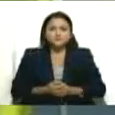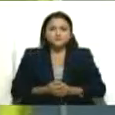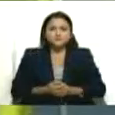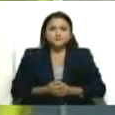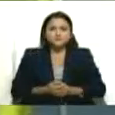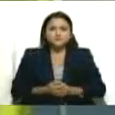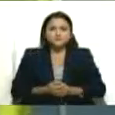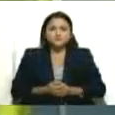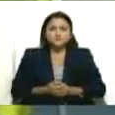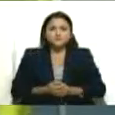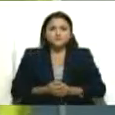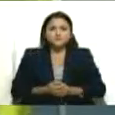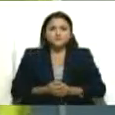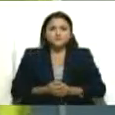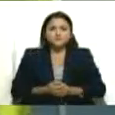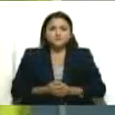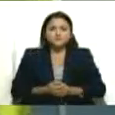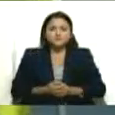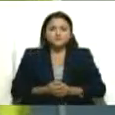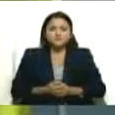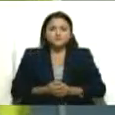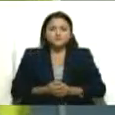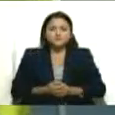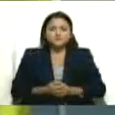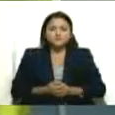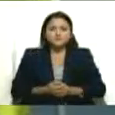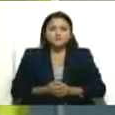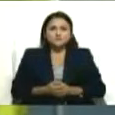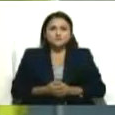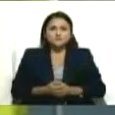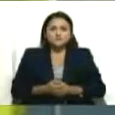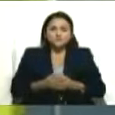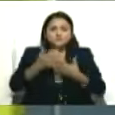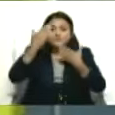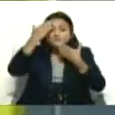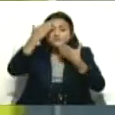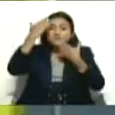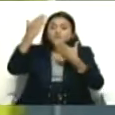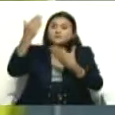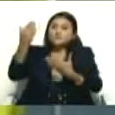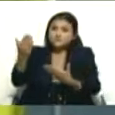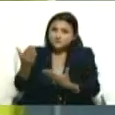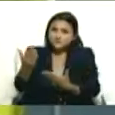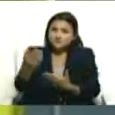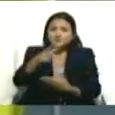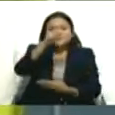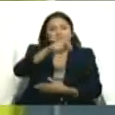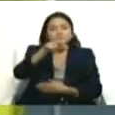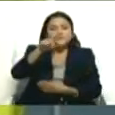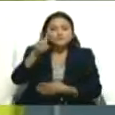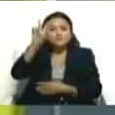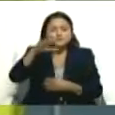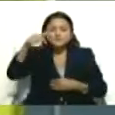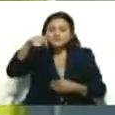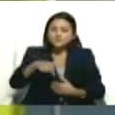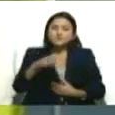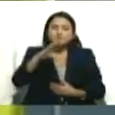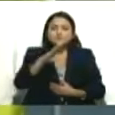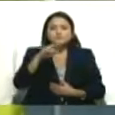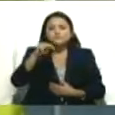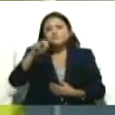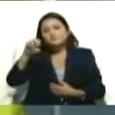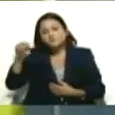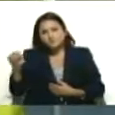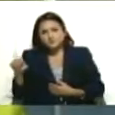a cargo del rector Elvis Amoroso. Saludo a todo el pueblo de Venezuela desde aquí, en la sede del